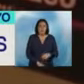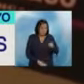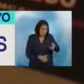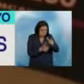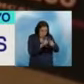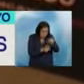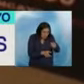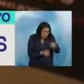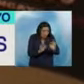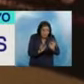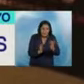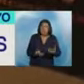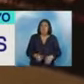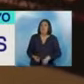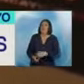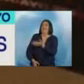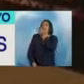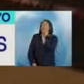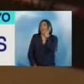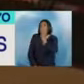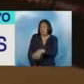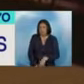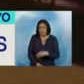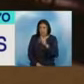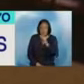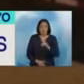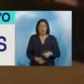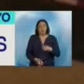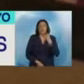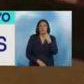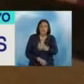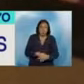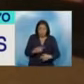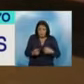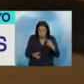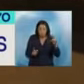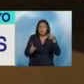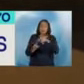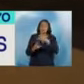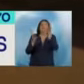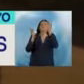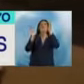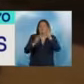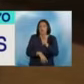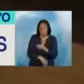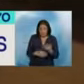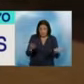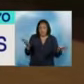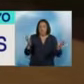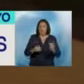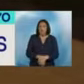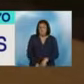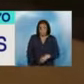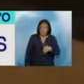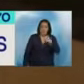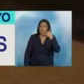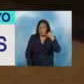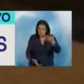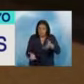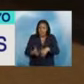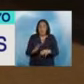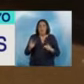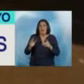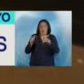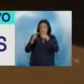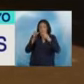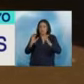borracha, los arriesgas. Pero qué haces diario cuando me ves. ¿Qué no haces llamar al Serenazgo? A ver.